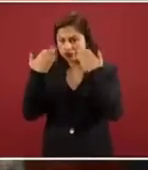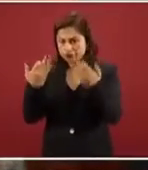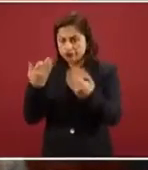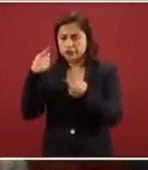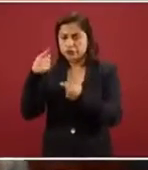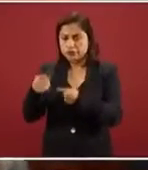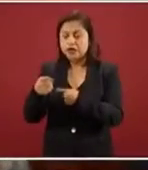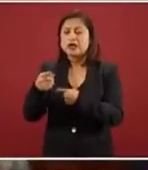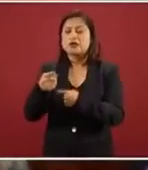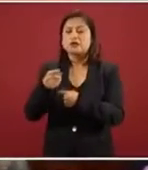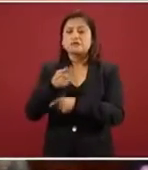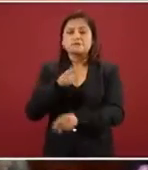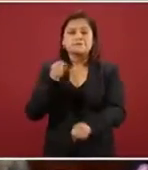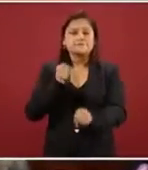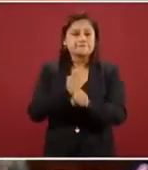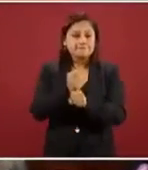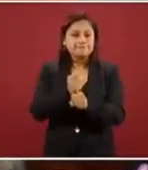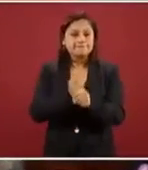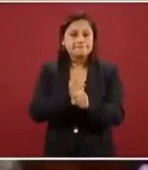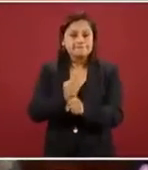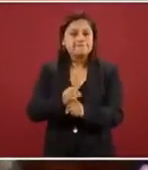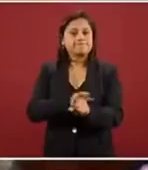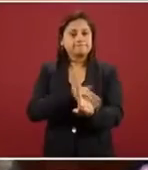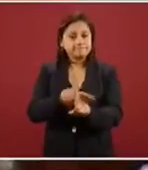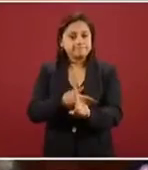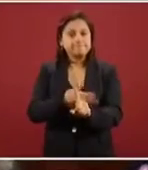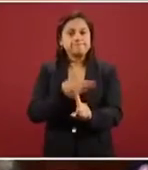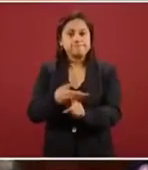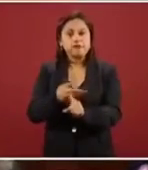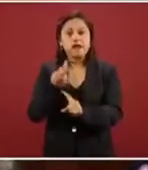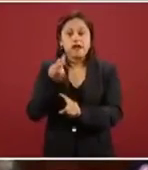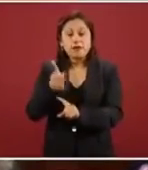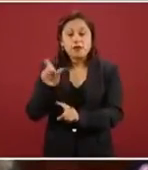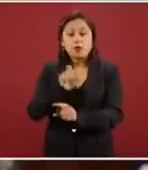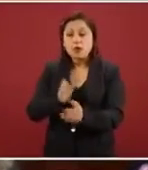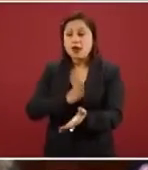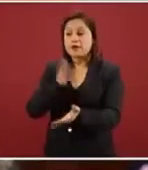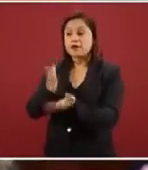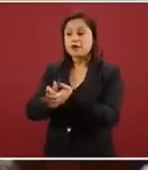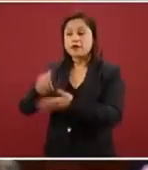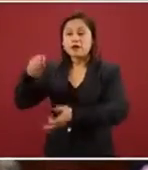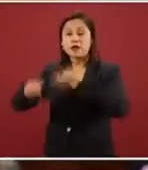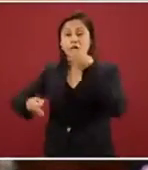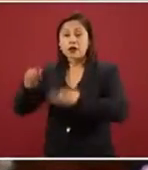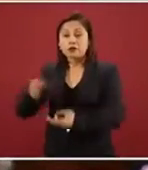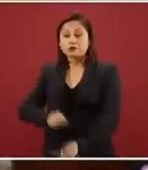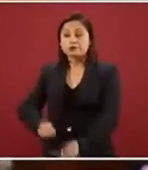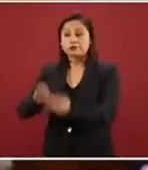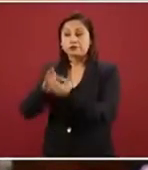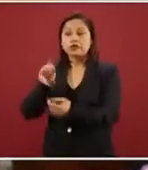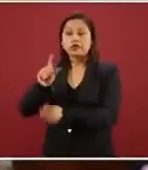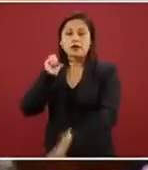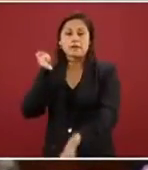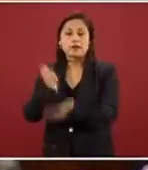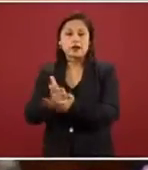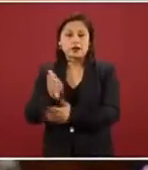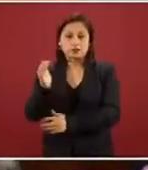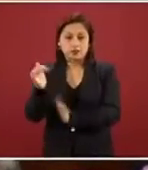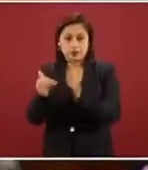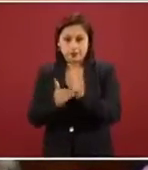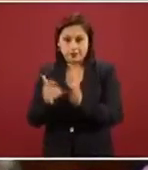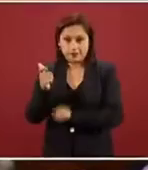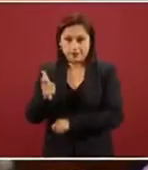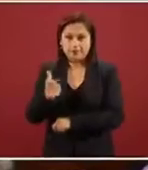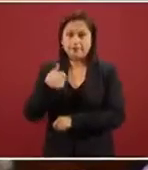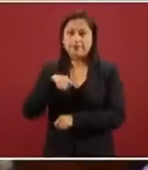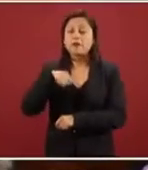las audiencias también les pagaban 50 mil pesos. Y ayer yo obtuve un testimonio directo de un testigo